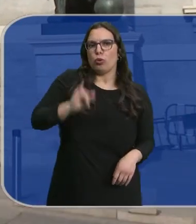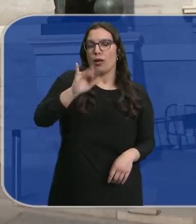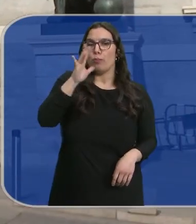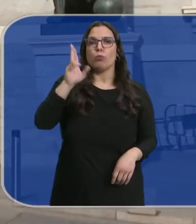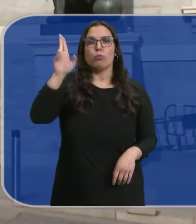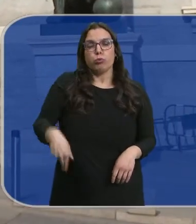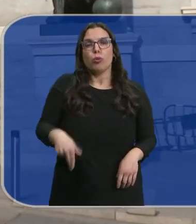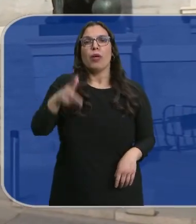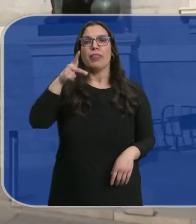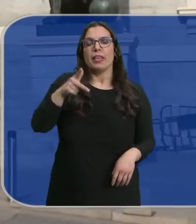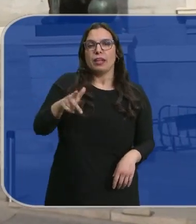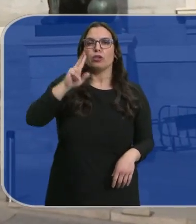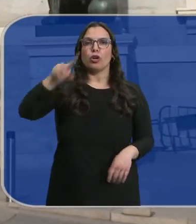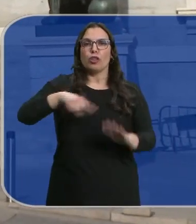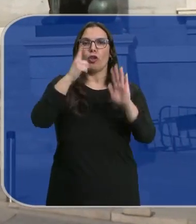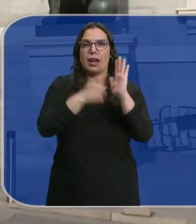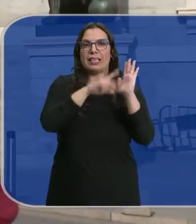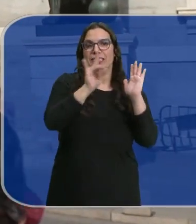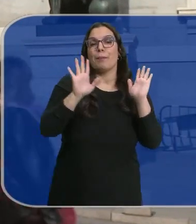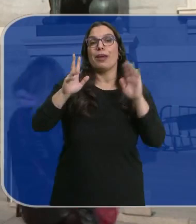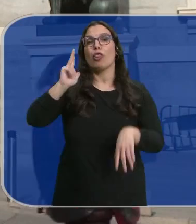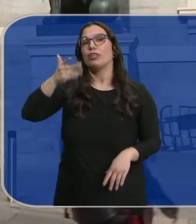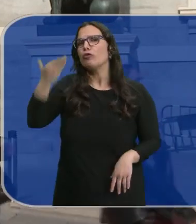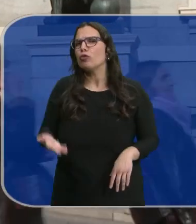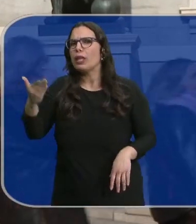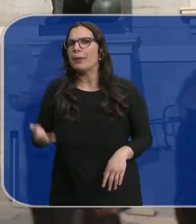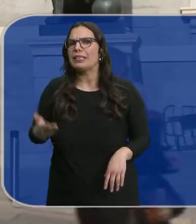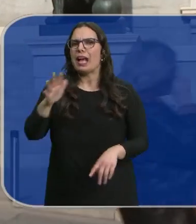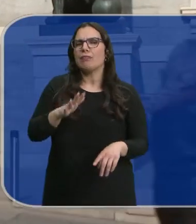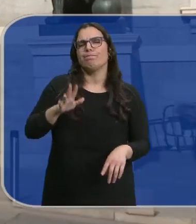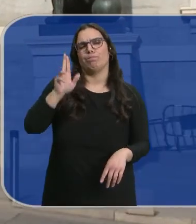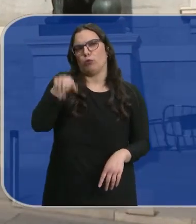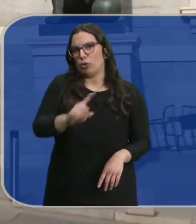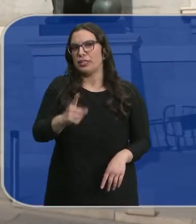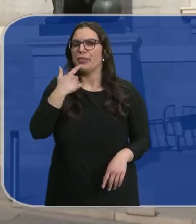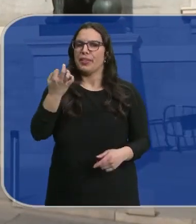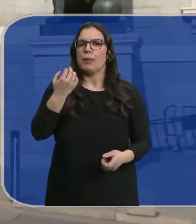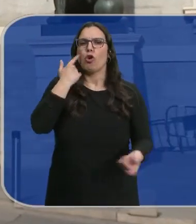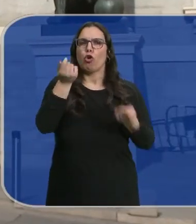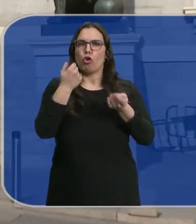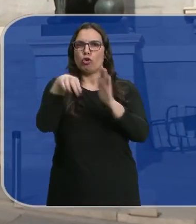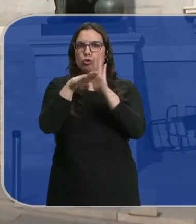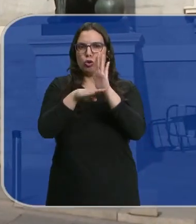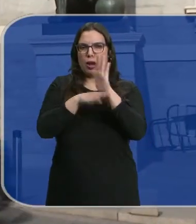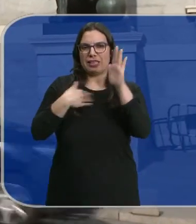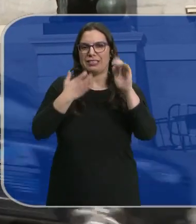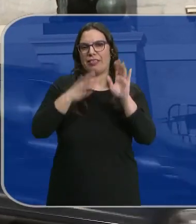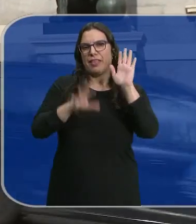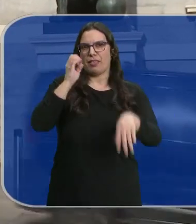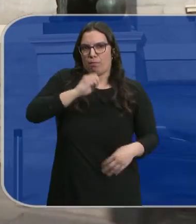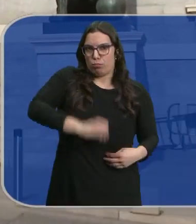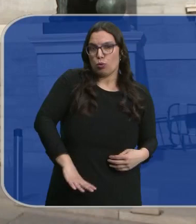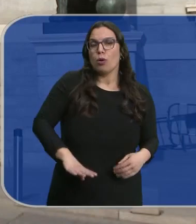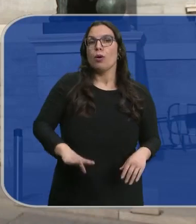un derecho reconocido en la legislación española, pero no como un derecho fundamental. Considera que sí hay que regular la interrupción voluntaria del embarazo,